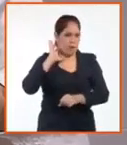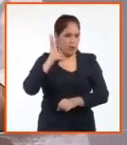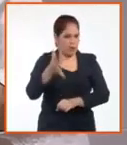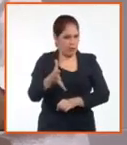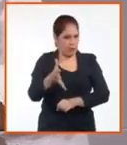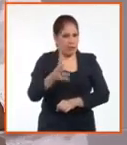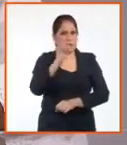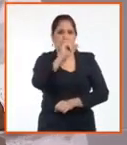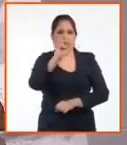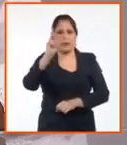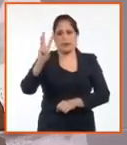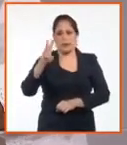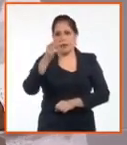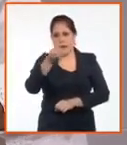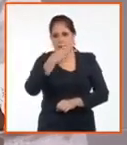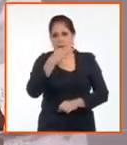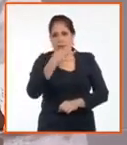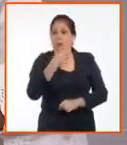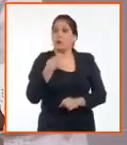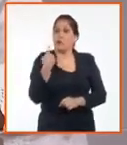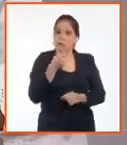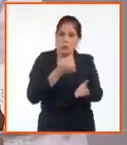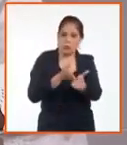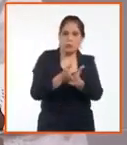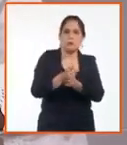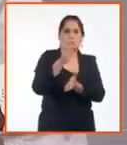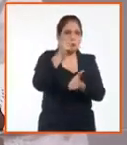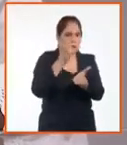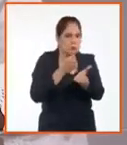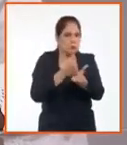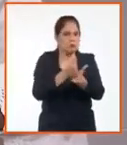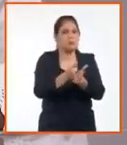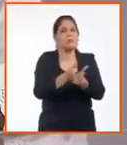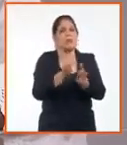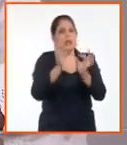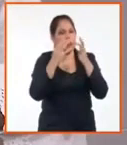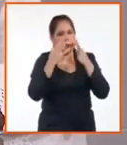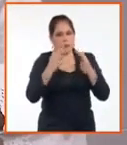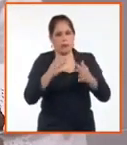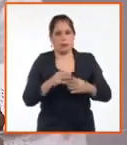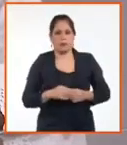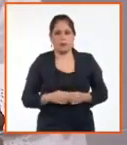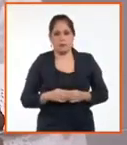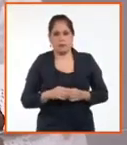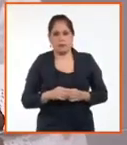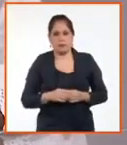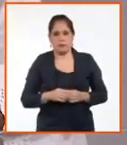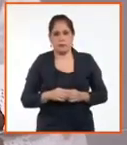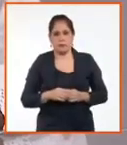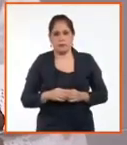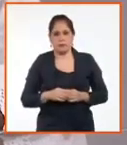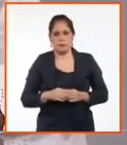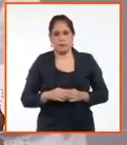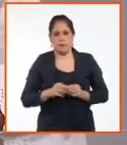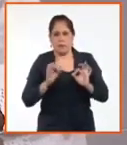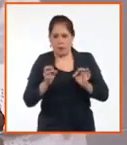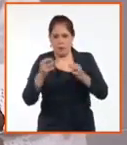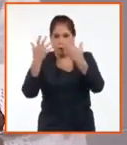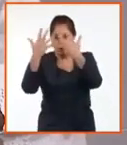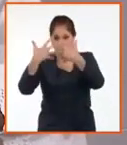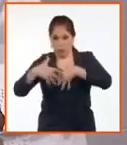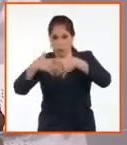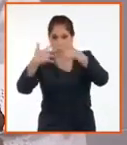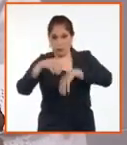63 medicamentos que le dan un seguimiento y que es randy para que se tenga una idea para poder producir estos como estos